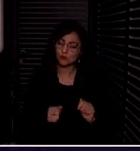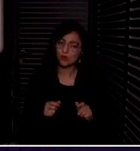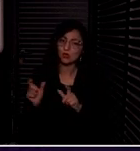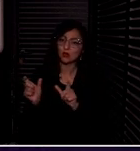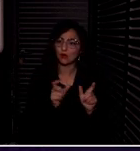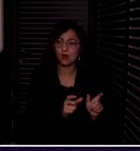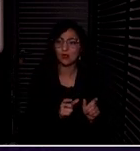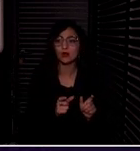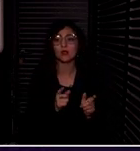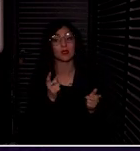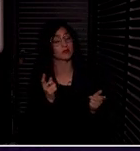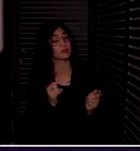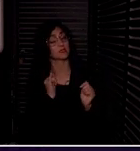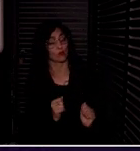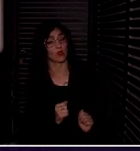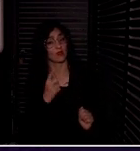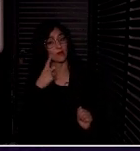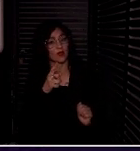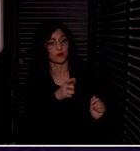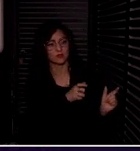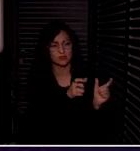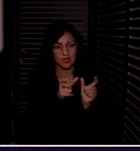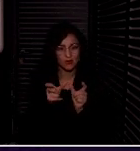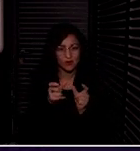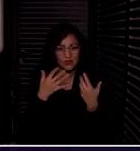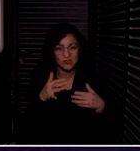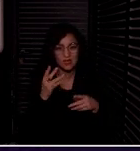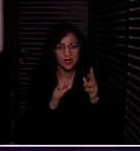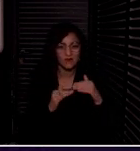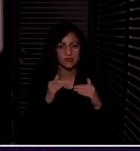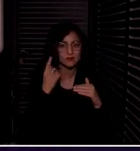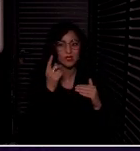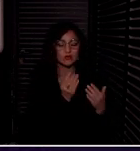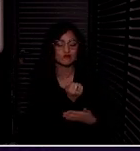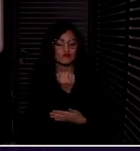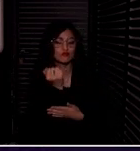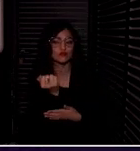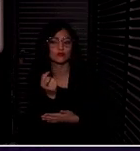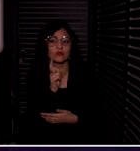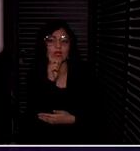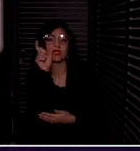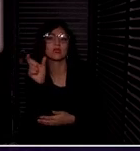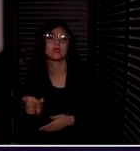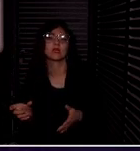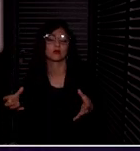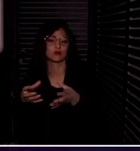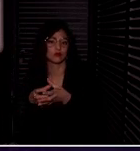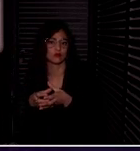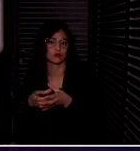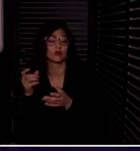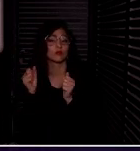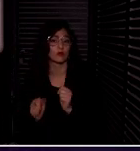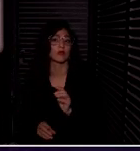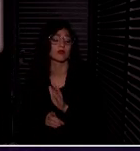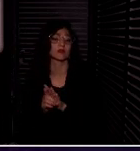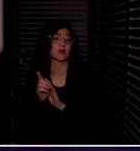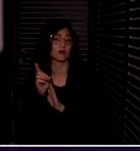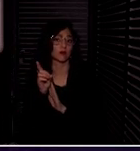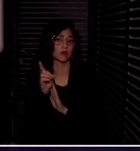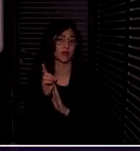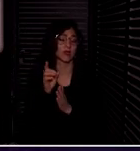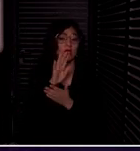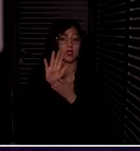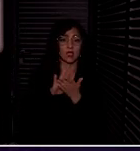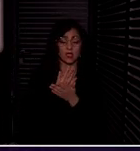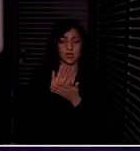es a favor de quién, en qué sentido, con qué dirección. Y habrá que establecer a esos operadores que se puede desarrollar. Y podemos poner el ejemplo de Canadá,